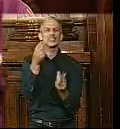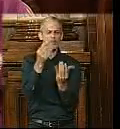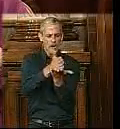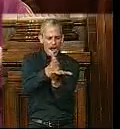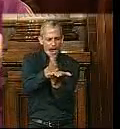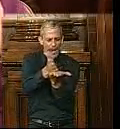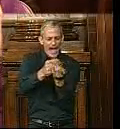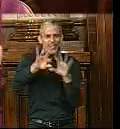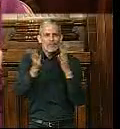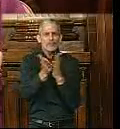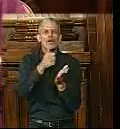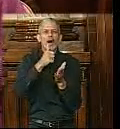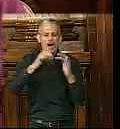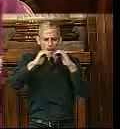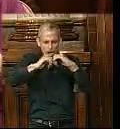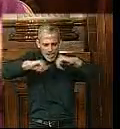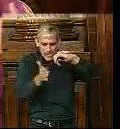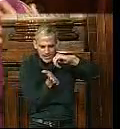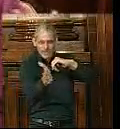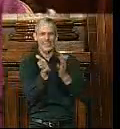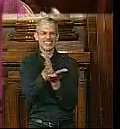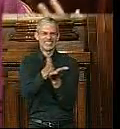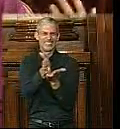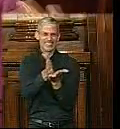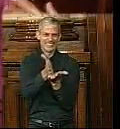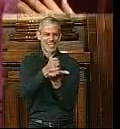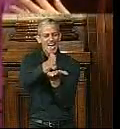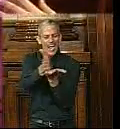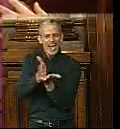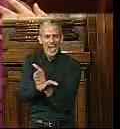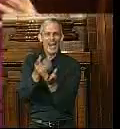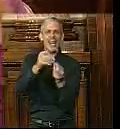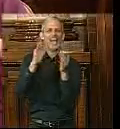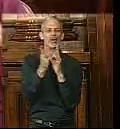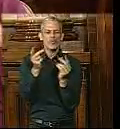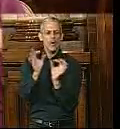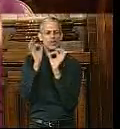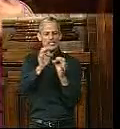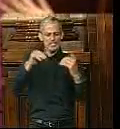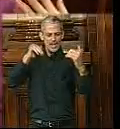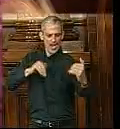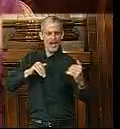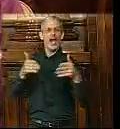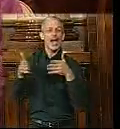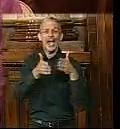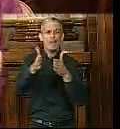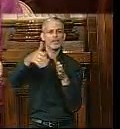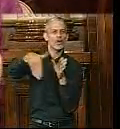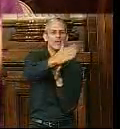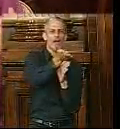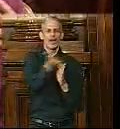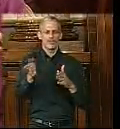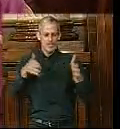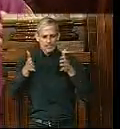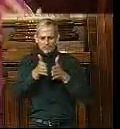de esta idea de interacción y de ir de caminos que van y vienen. No es